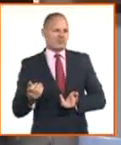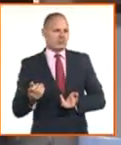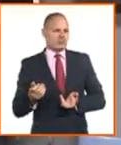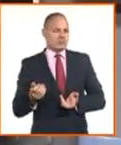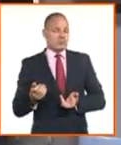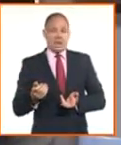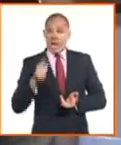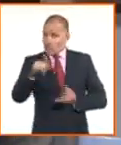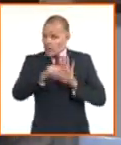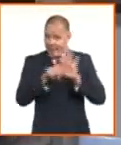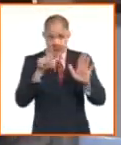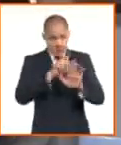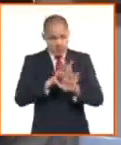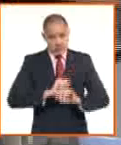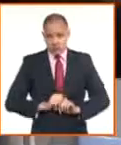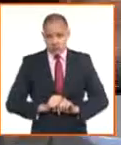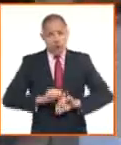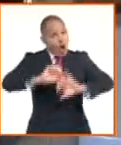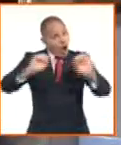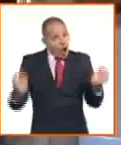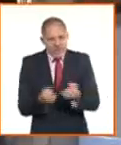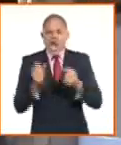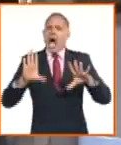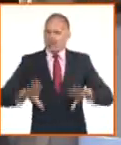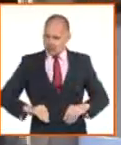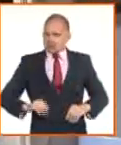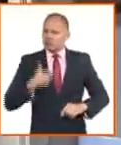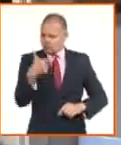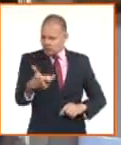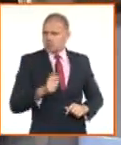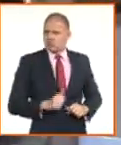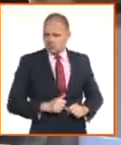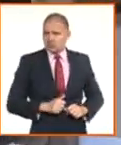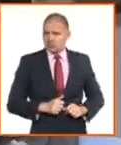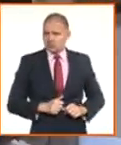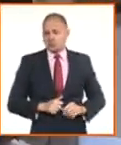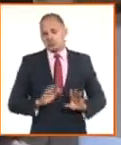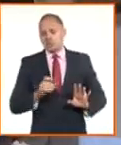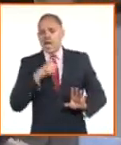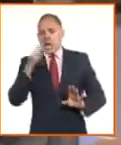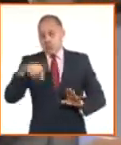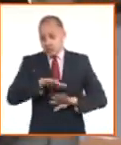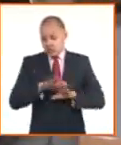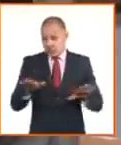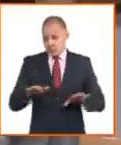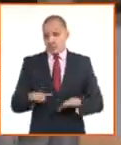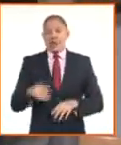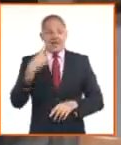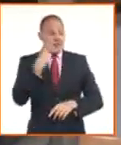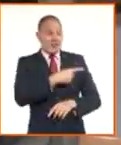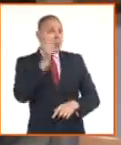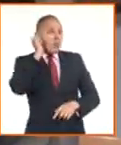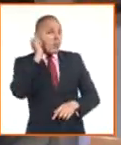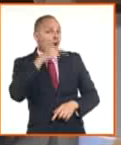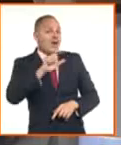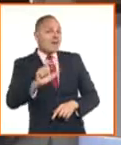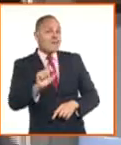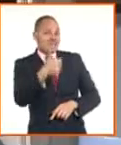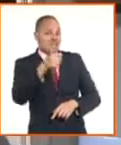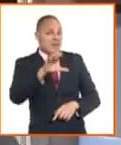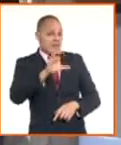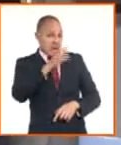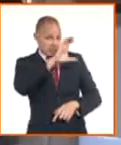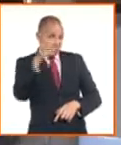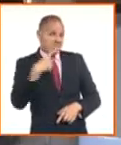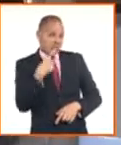tenga un euro o tenga una de las monedas que la ministra expresó ahí, puede perfectamente canjearla con el Estado a un tipo de cambio que para nuestra apreciación